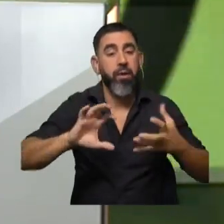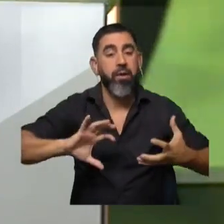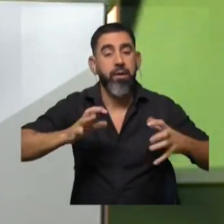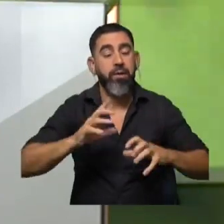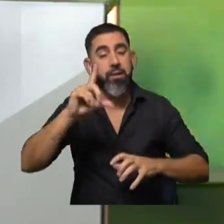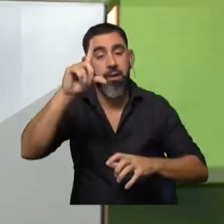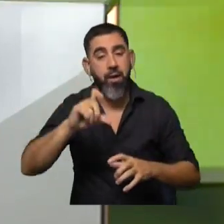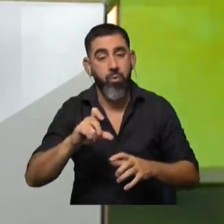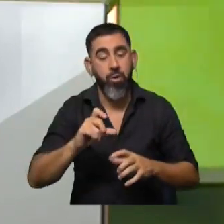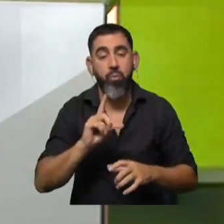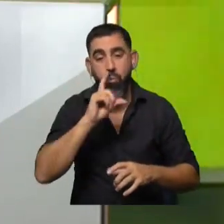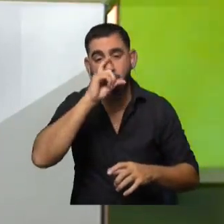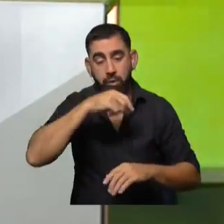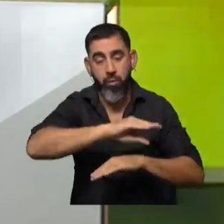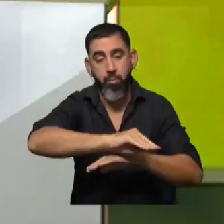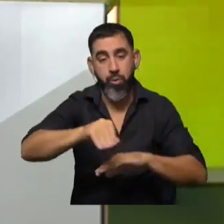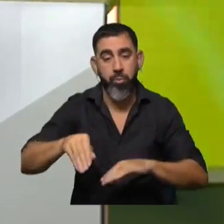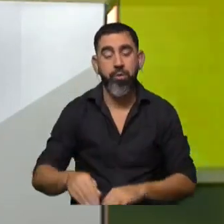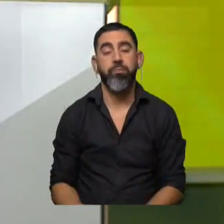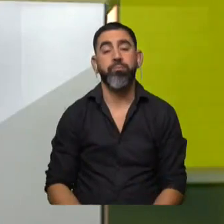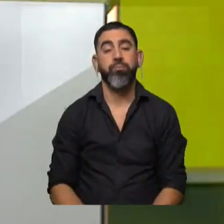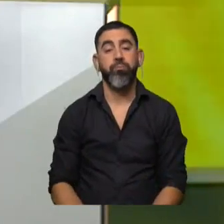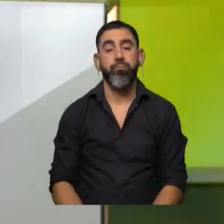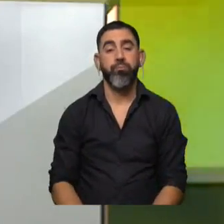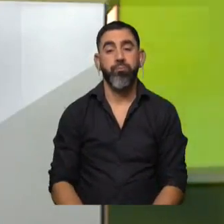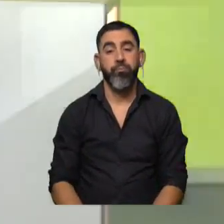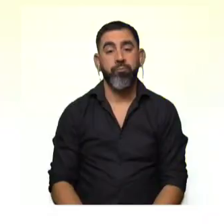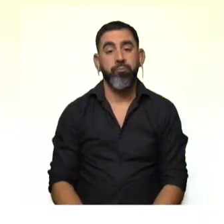del agua en Montevideo y el área metropolitana.